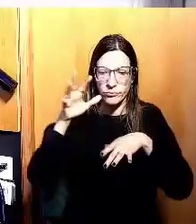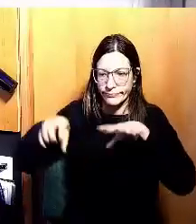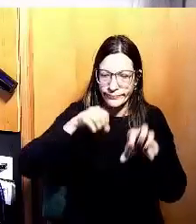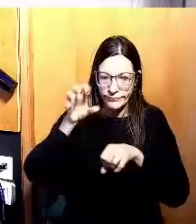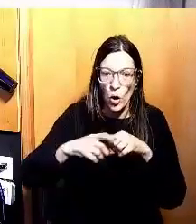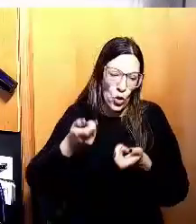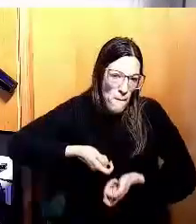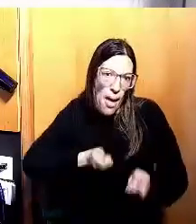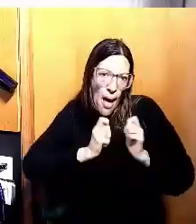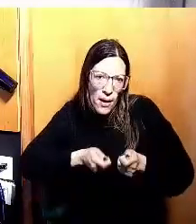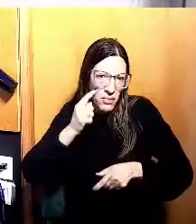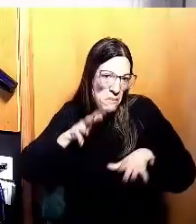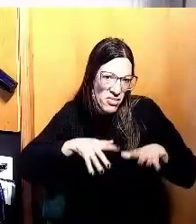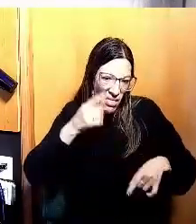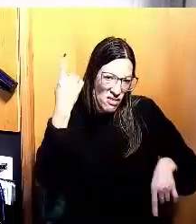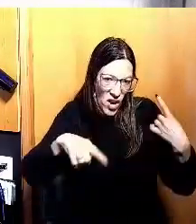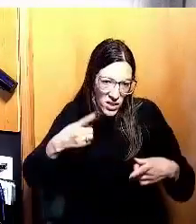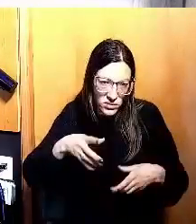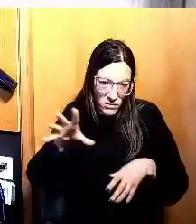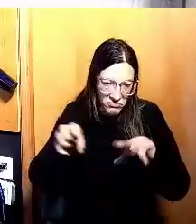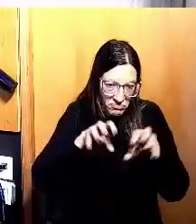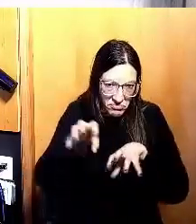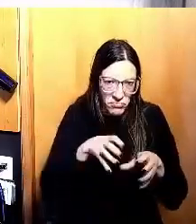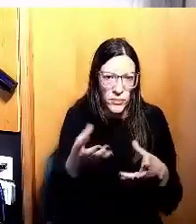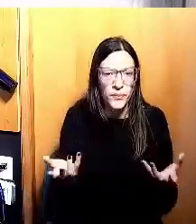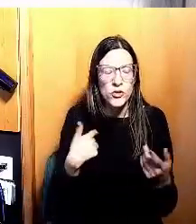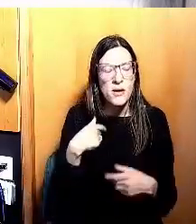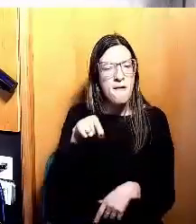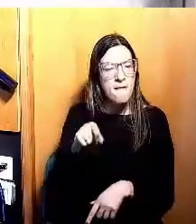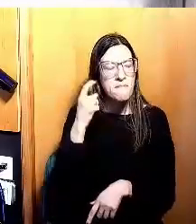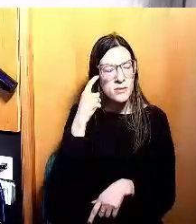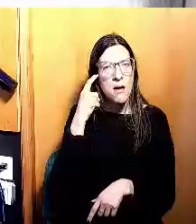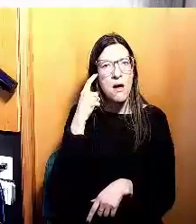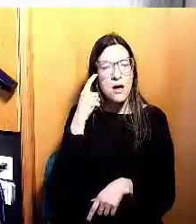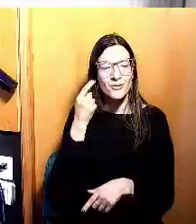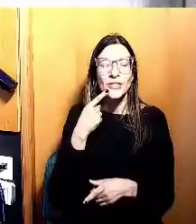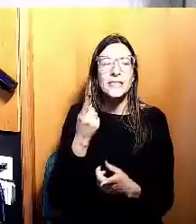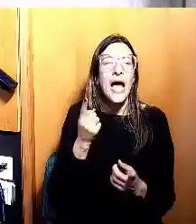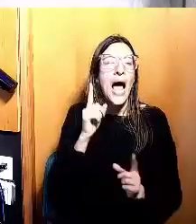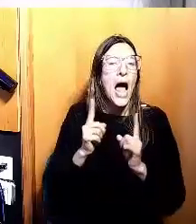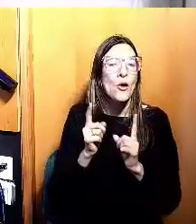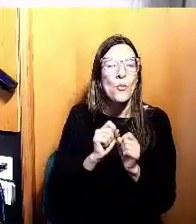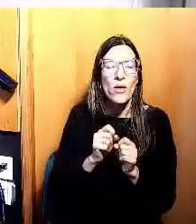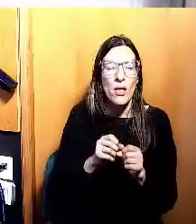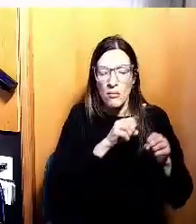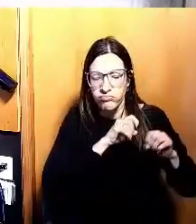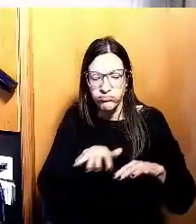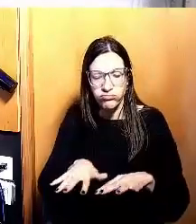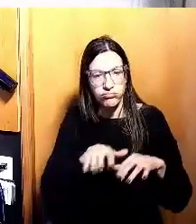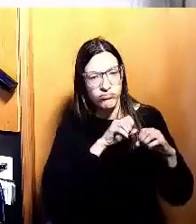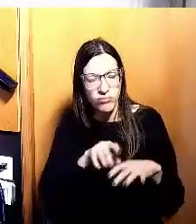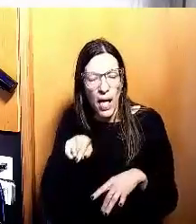tal. Y eso da una pauta o una pista de qué puede estar trayendo la basura ahí. ¿Es